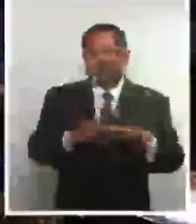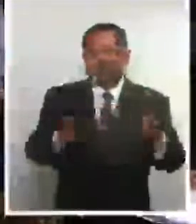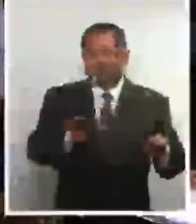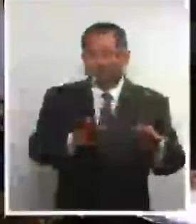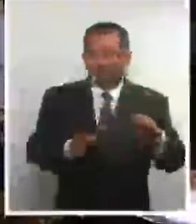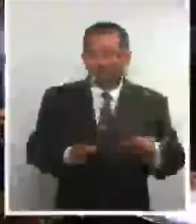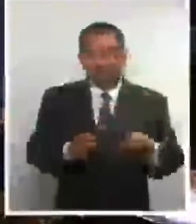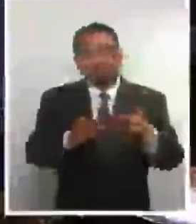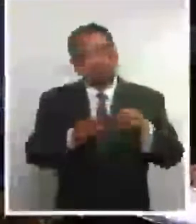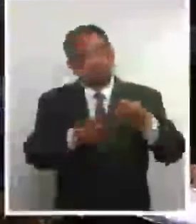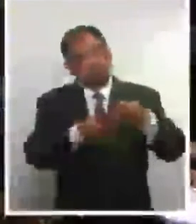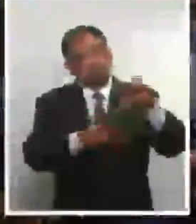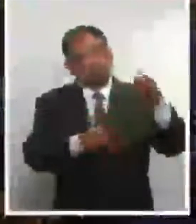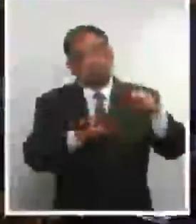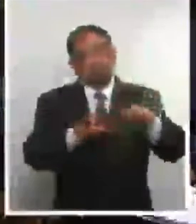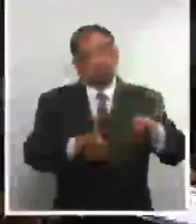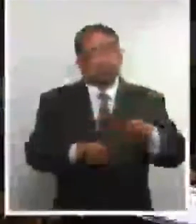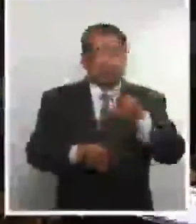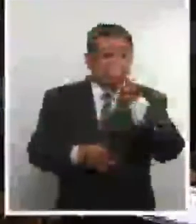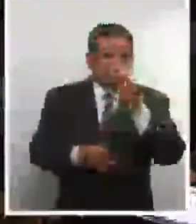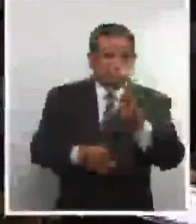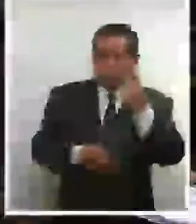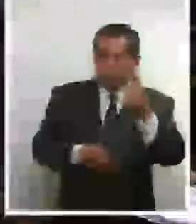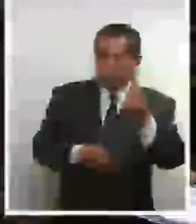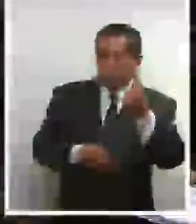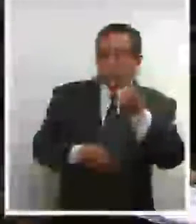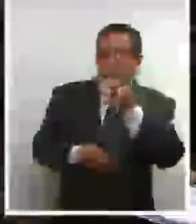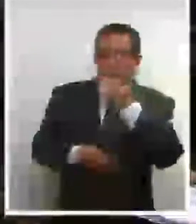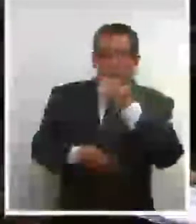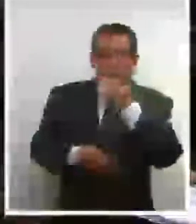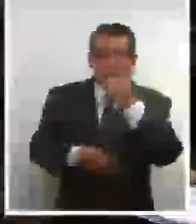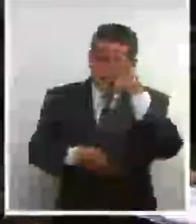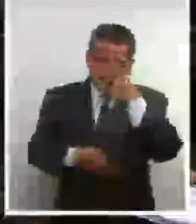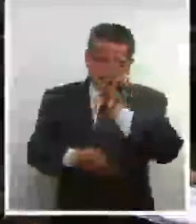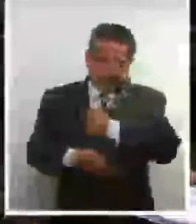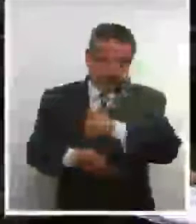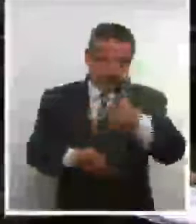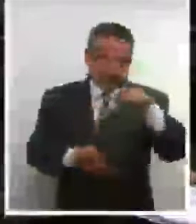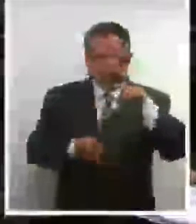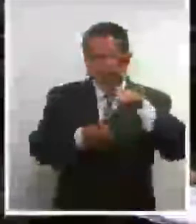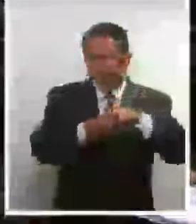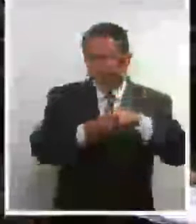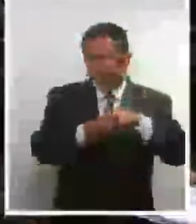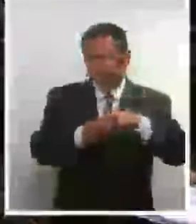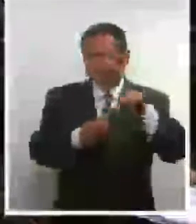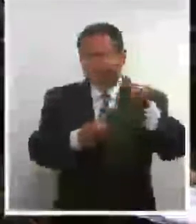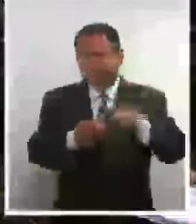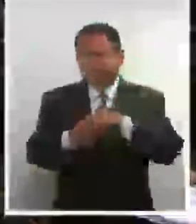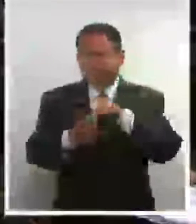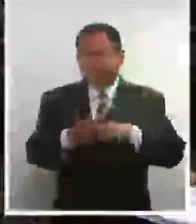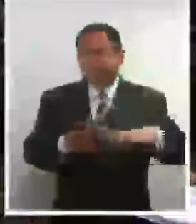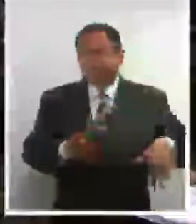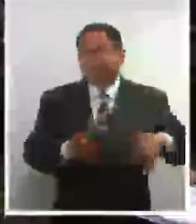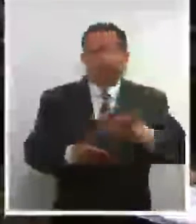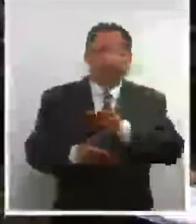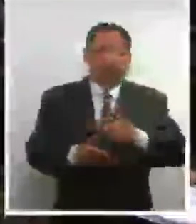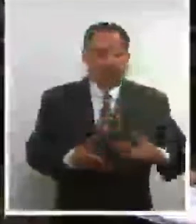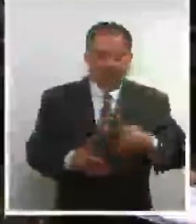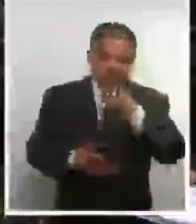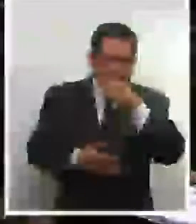Gobierno Interior. Ábrase el sistema electrónico por 1 minuto para proceder a la votación de lo que mencionó nuestro